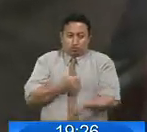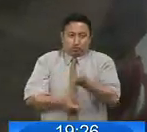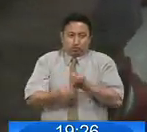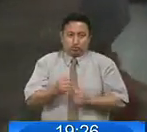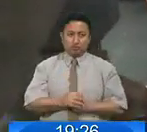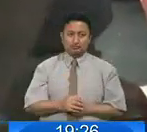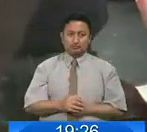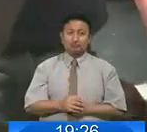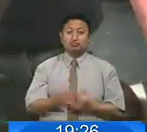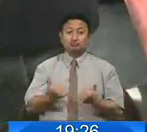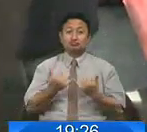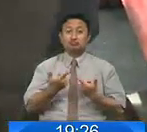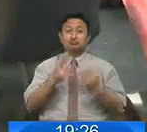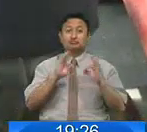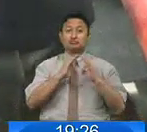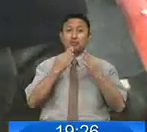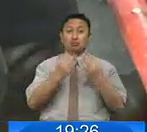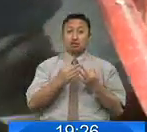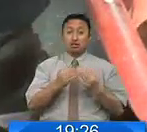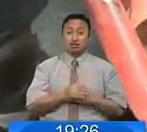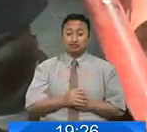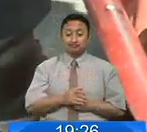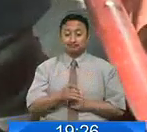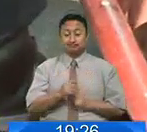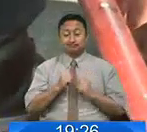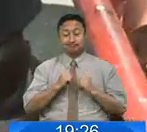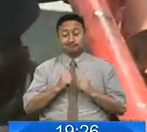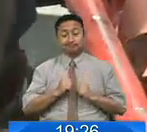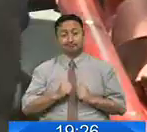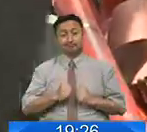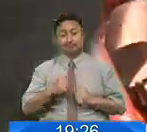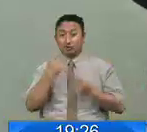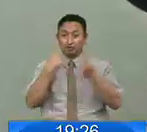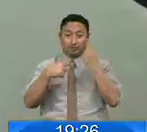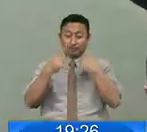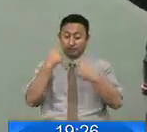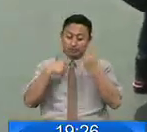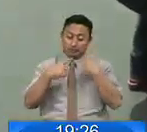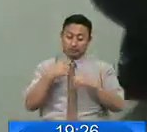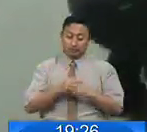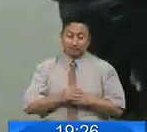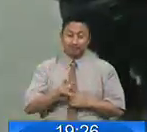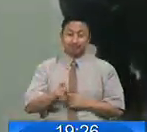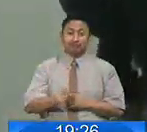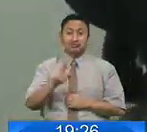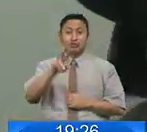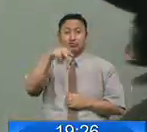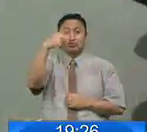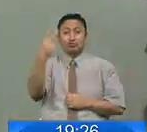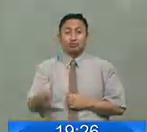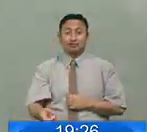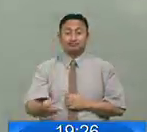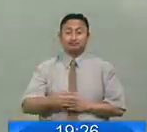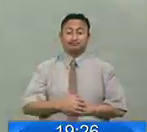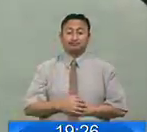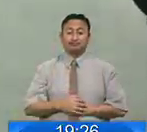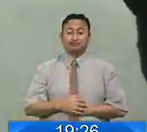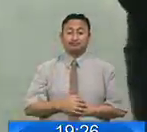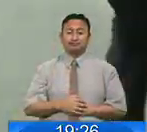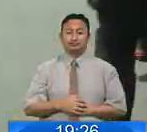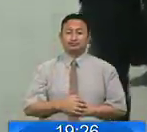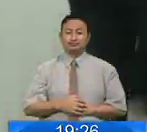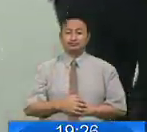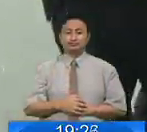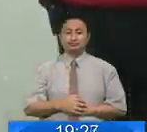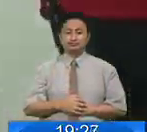mientras a esta hora la familia seguramente estará con el corazón arrugado llorando la partida inesperada del ser querido en